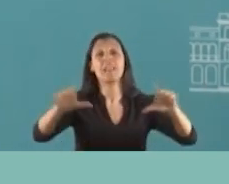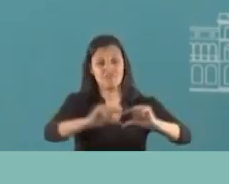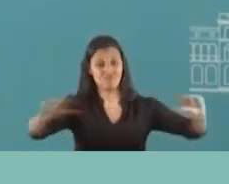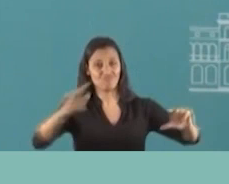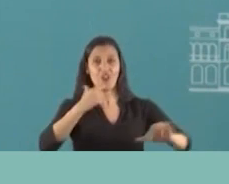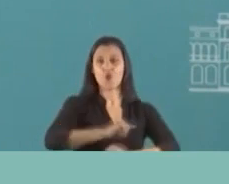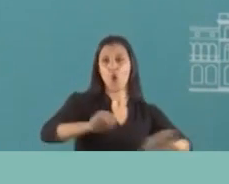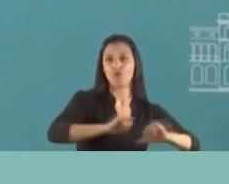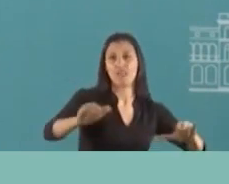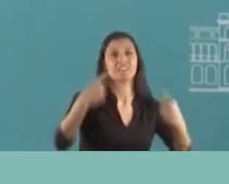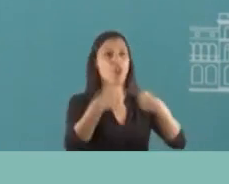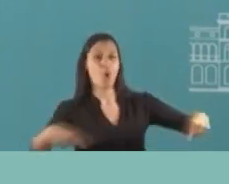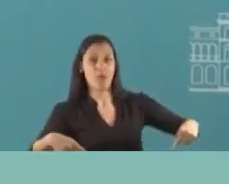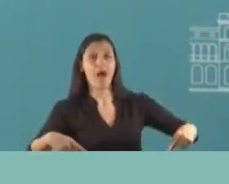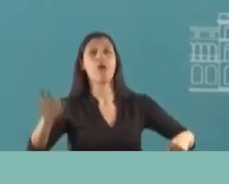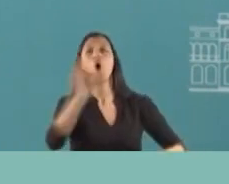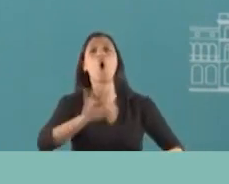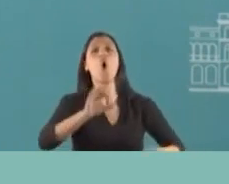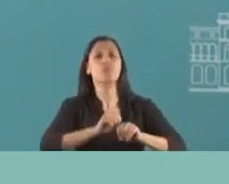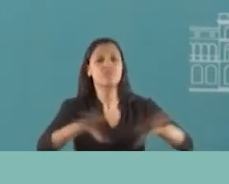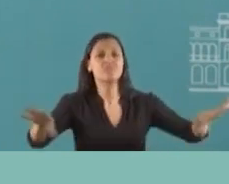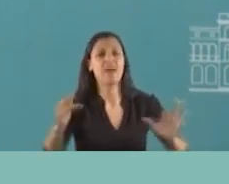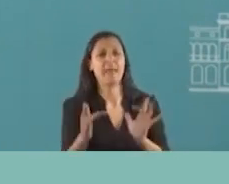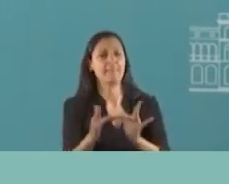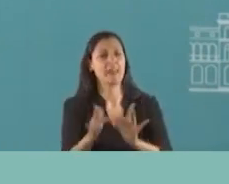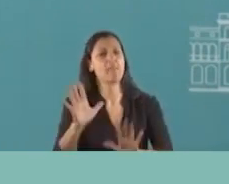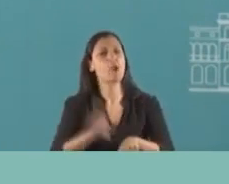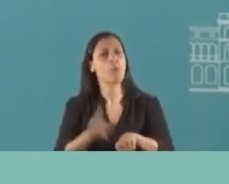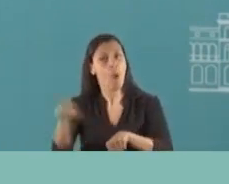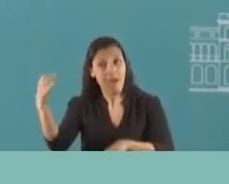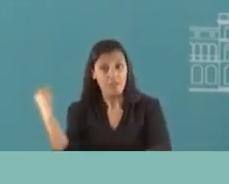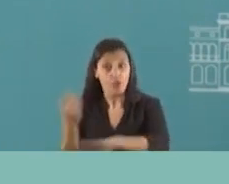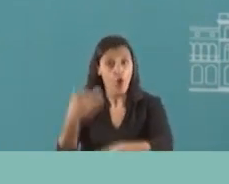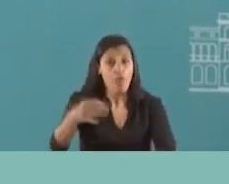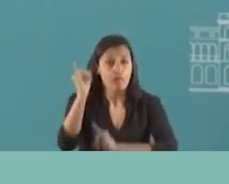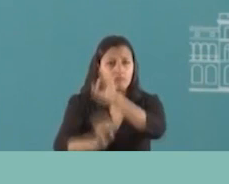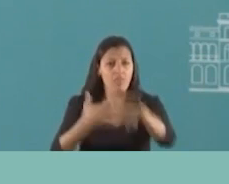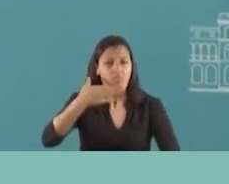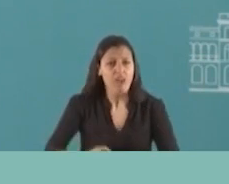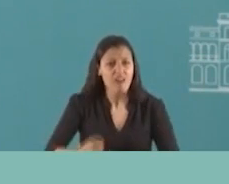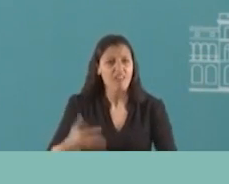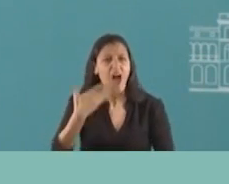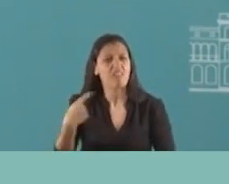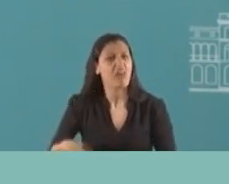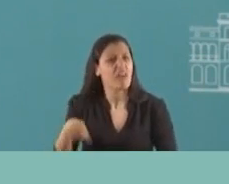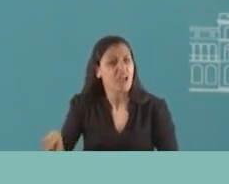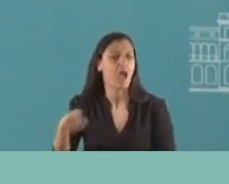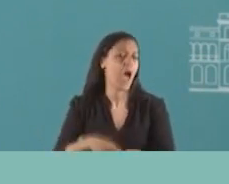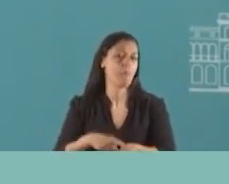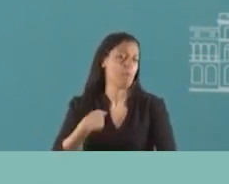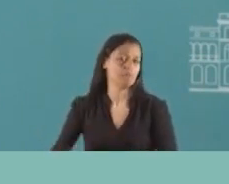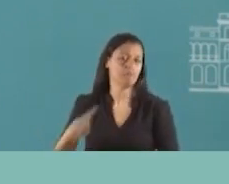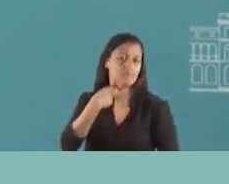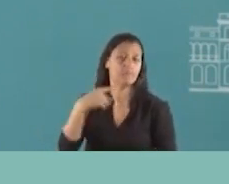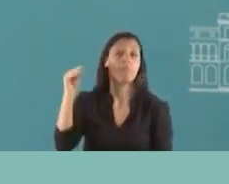funcionar en redes y cuando tenga que empezar a explicar realmente de qué está hablando además de los títulos